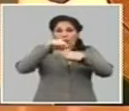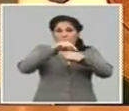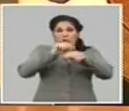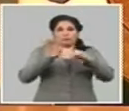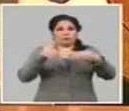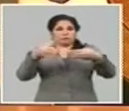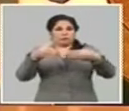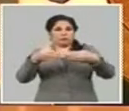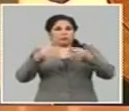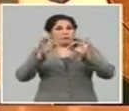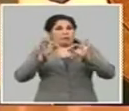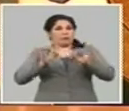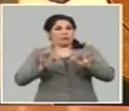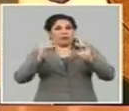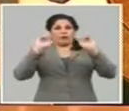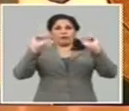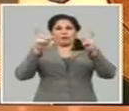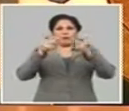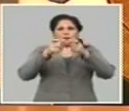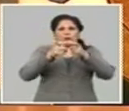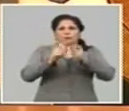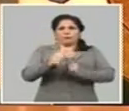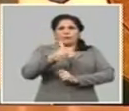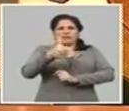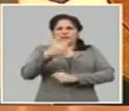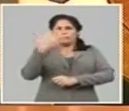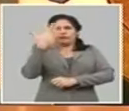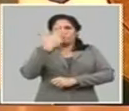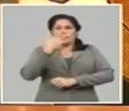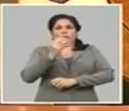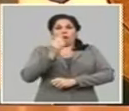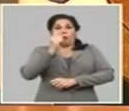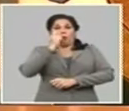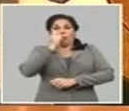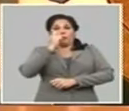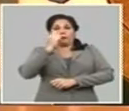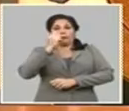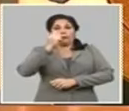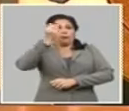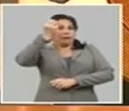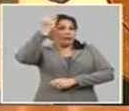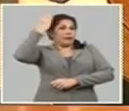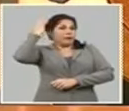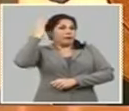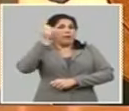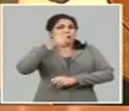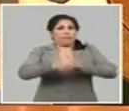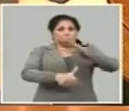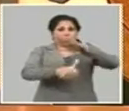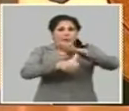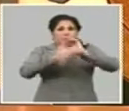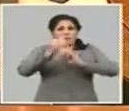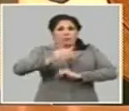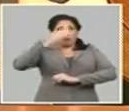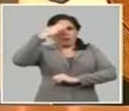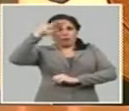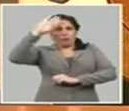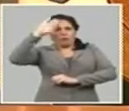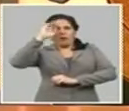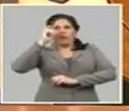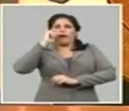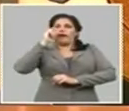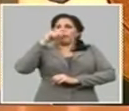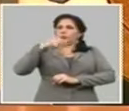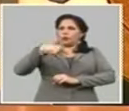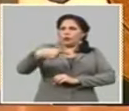concluir la reunión presidida por el compañero miguel díaz canel bermúdez presidente de la república para el chequeo diario